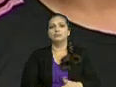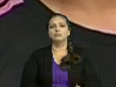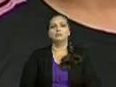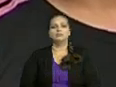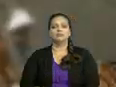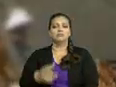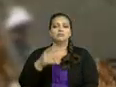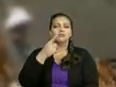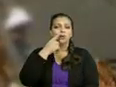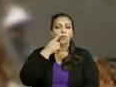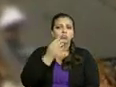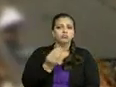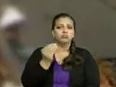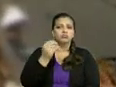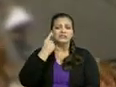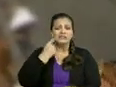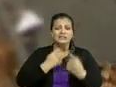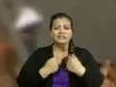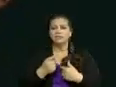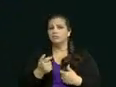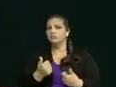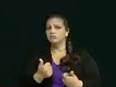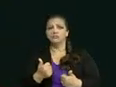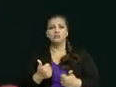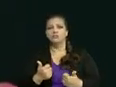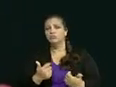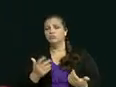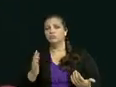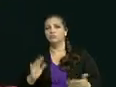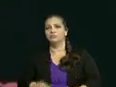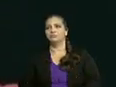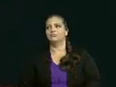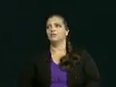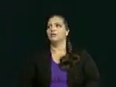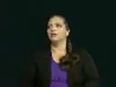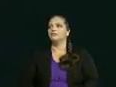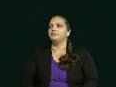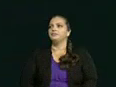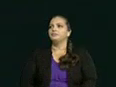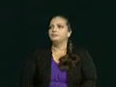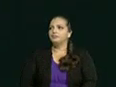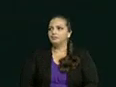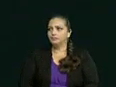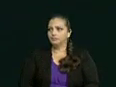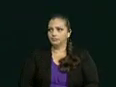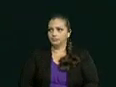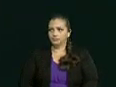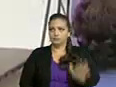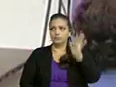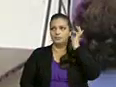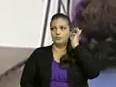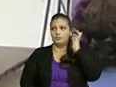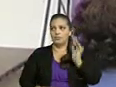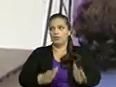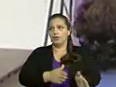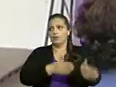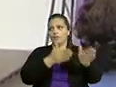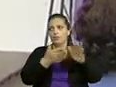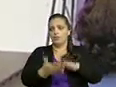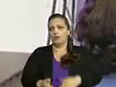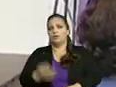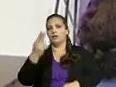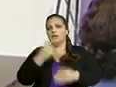nada todavía. La Oxisa deja a dos hijos, entre ellos una joven con discapacidad auditiva. Por ahora prefieren no